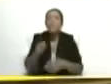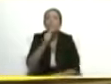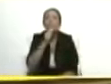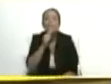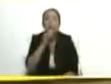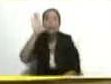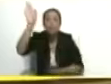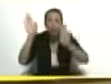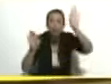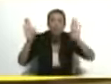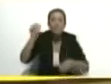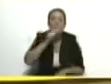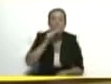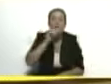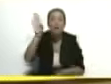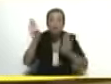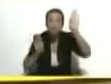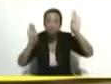Correcto.